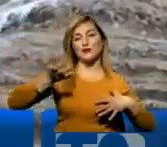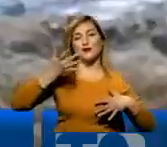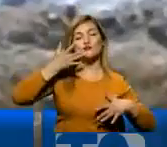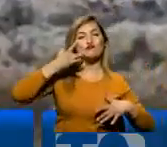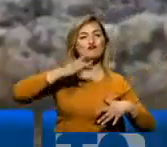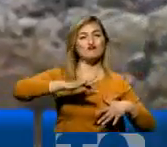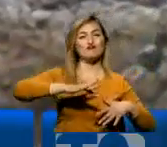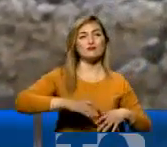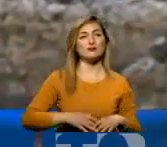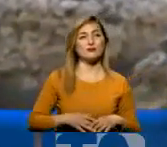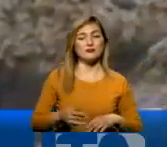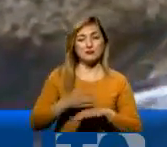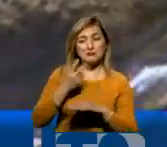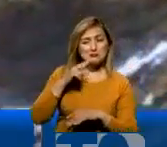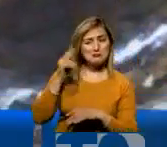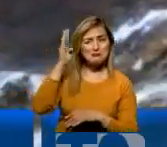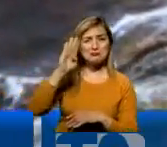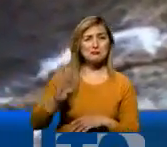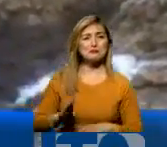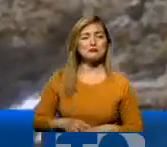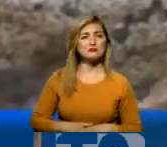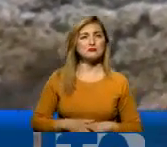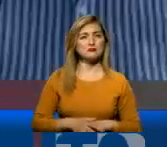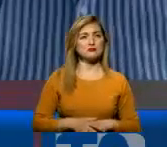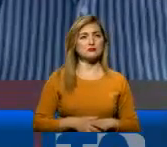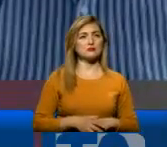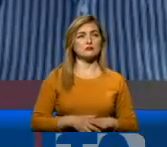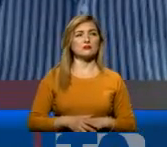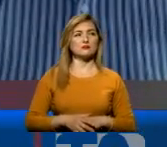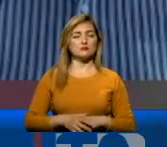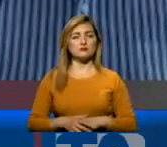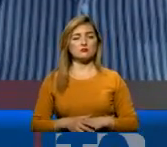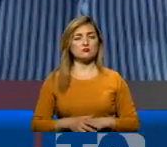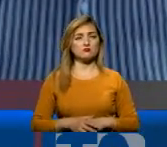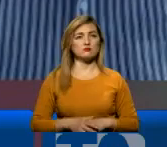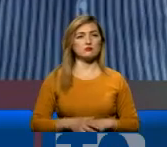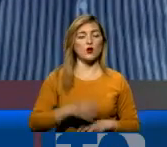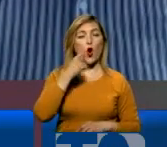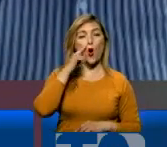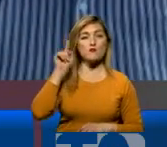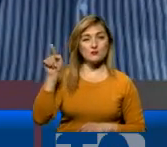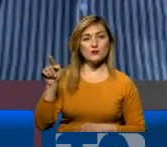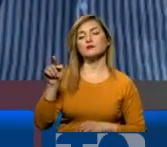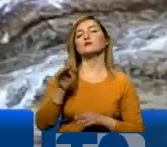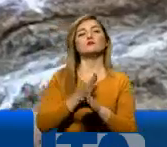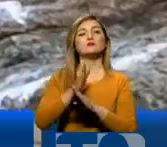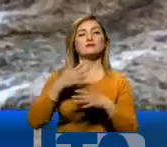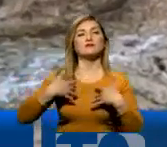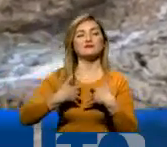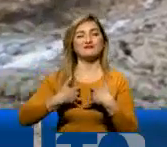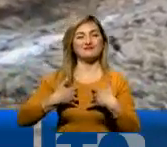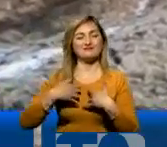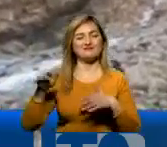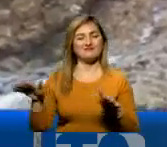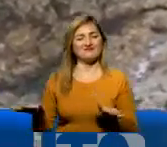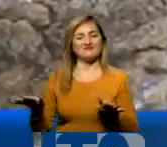raro, nunca antes reportado para esta ave en Galápagos. Gustavo Jiménez, ornitólogo de la Fundación Charles Darwin, explica